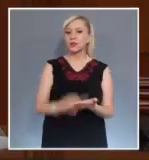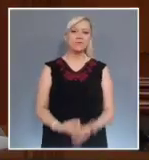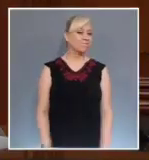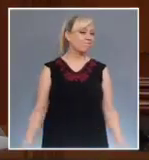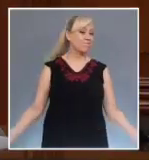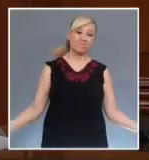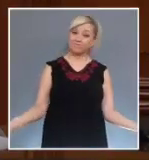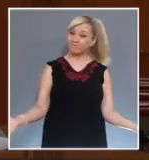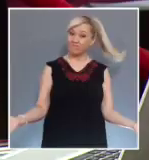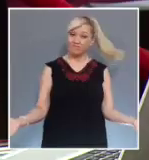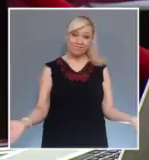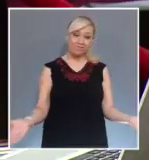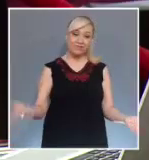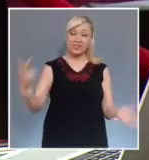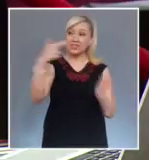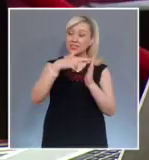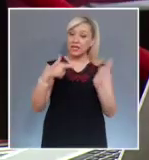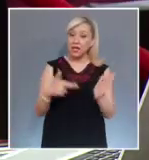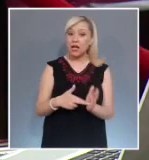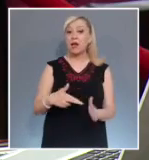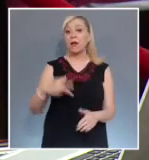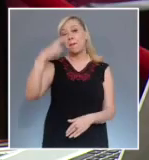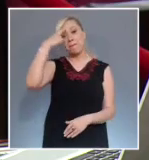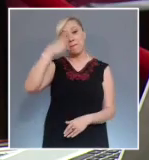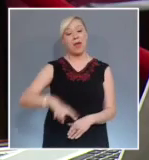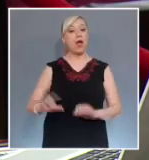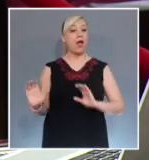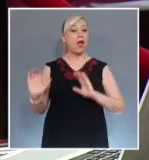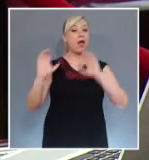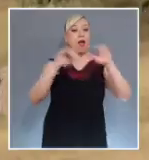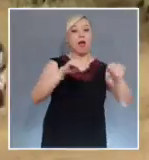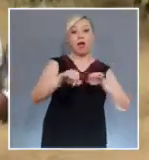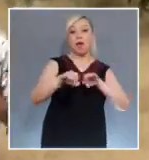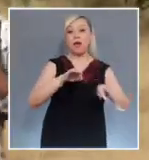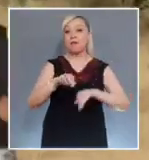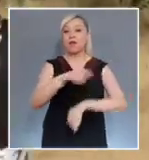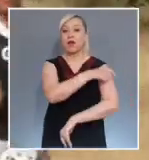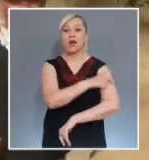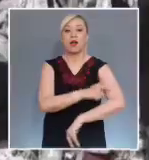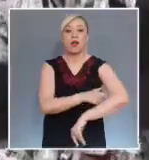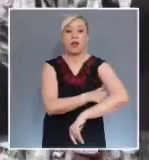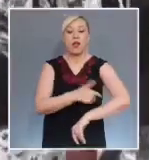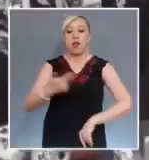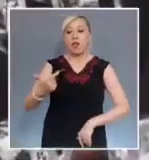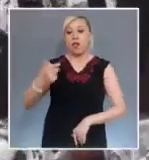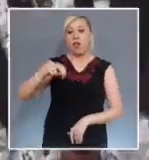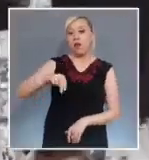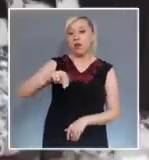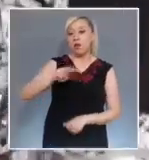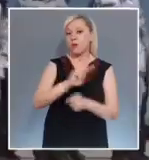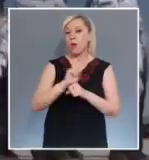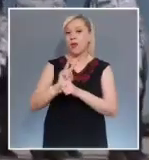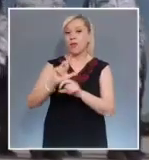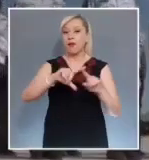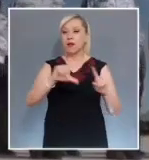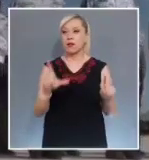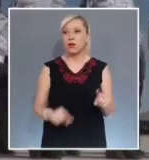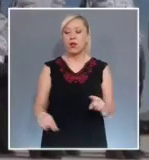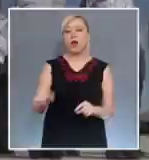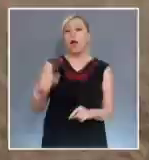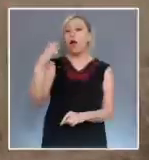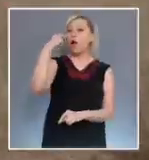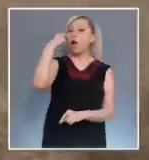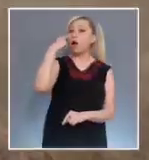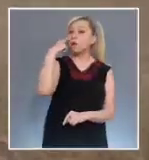de los requisitos de ingreso a la guardia nacional fue el requisito que para ingresar a la institución la persona no hubiera